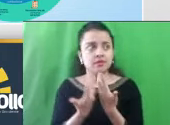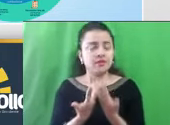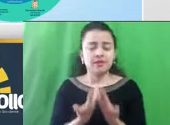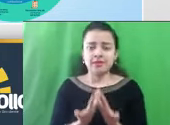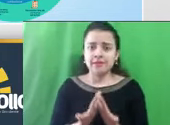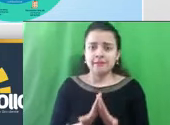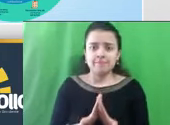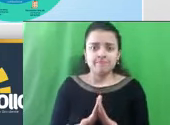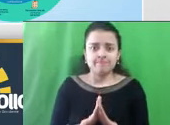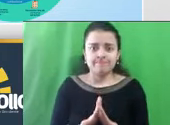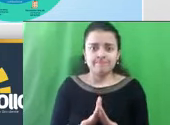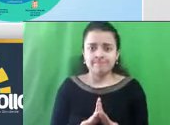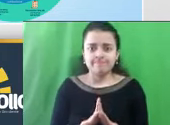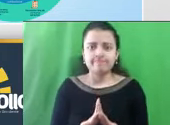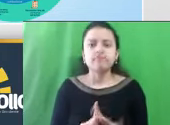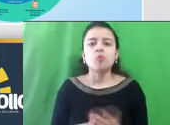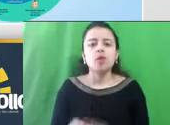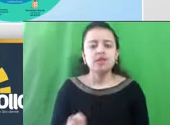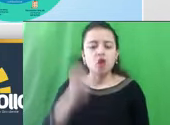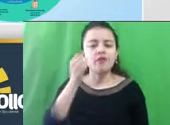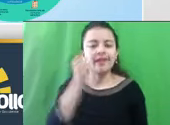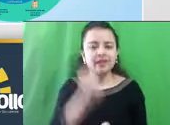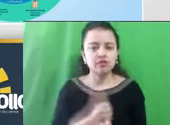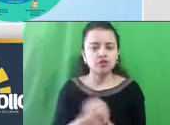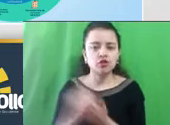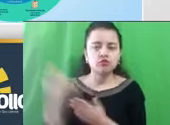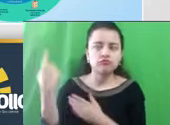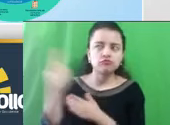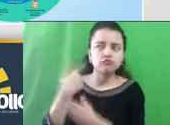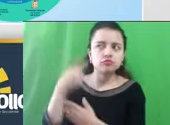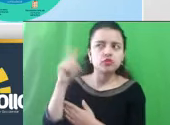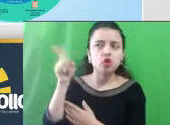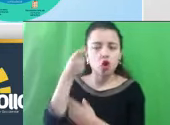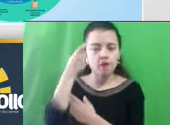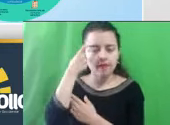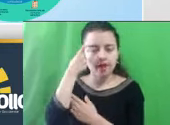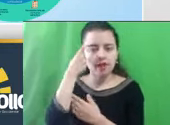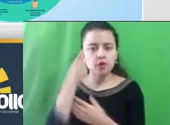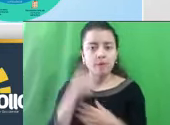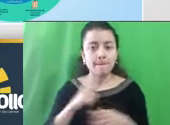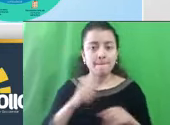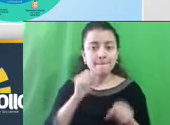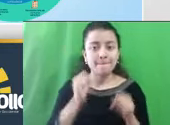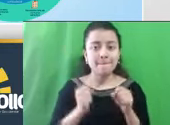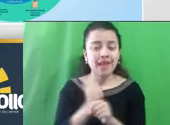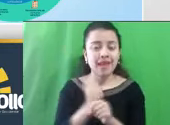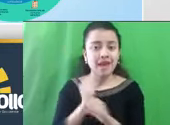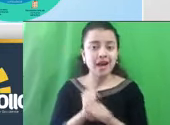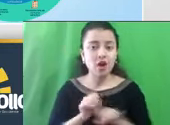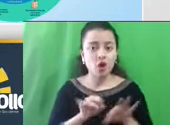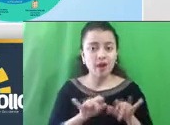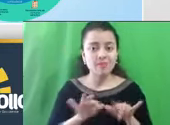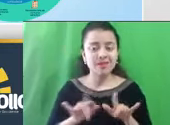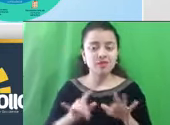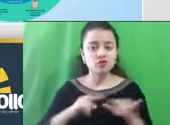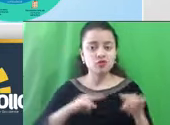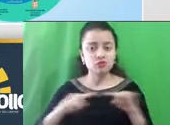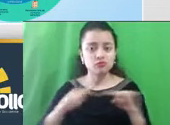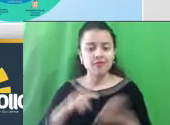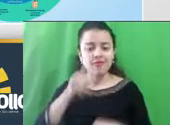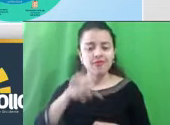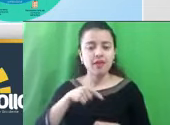hacer aislamientos a nivel administrativo, pero siempre hemos contado con la prestación y la garantía de